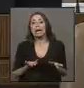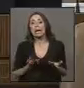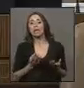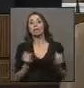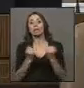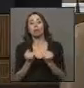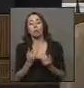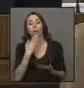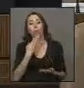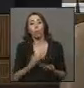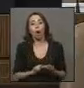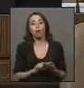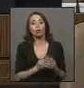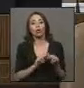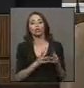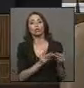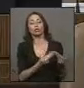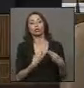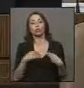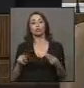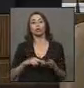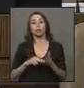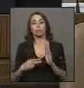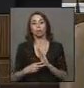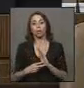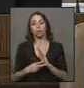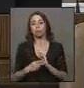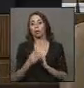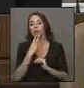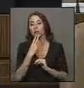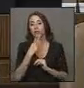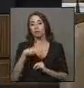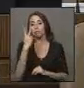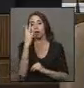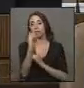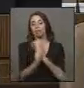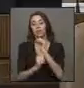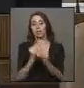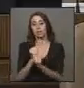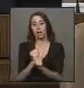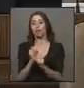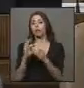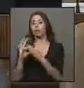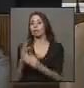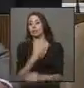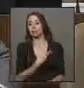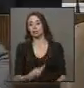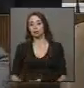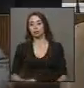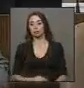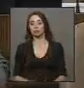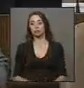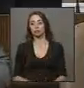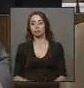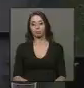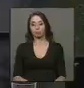forma y cuándo se les va a dar solución a este problema que las aqueja por más de 20 años. Gracias, Presidente.